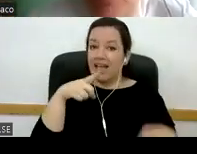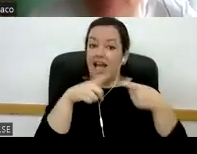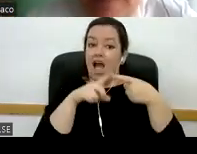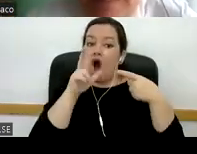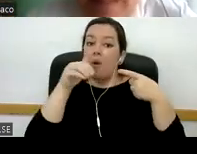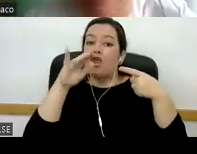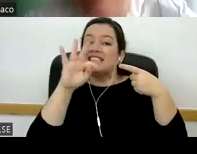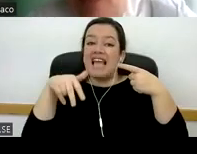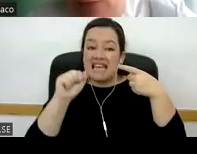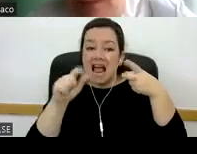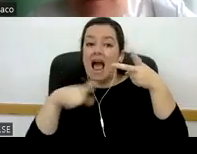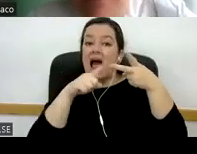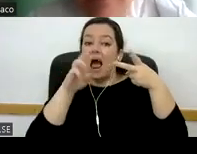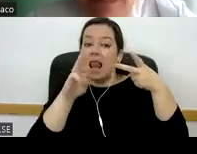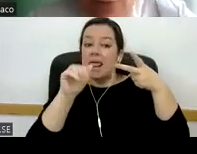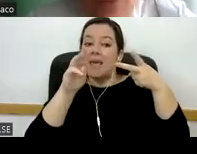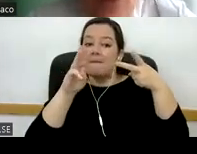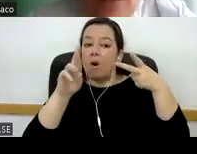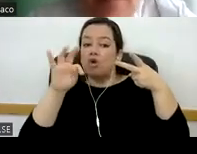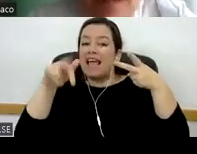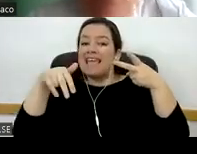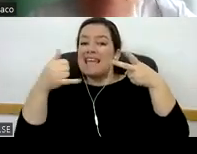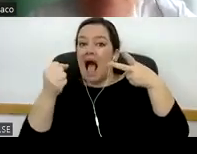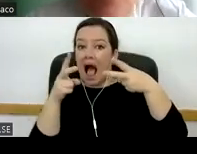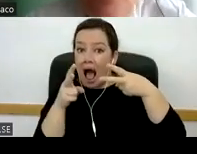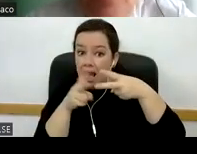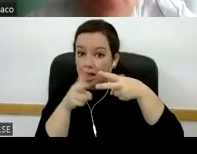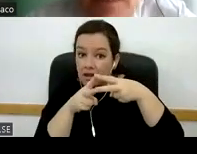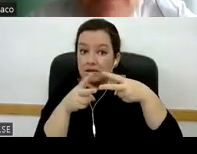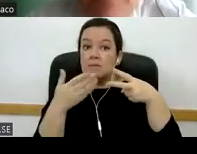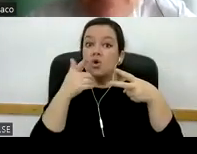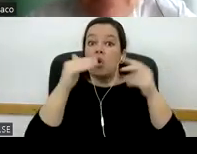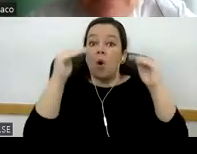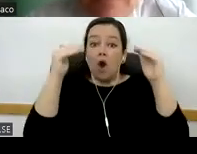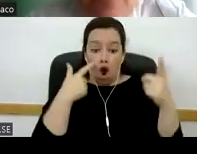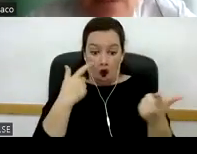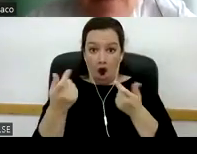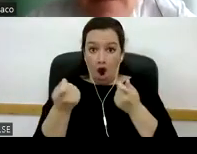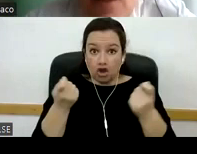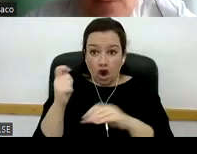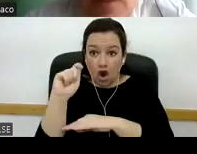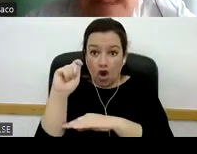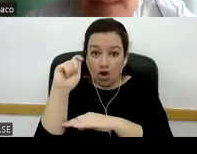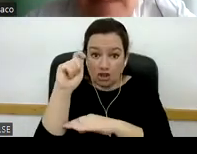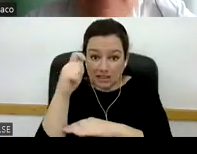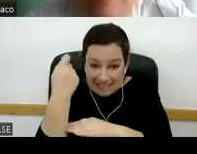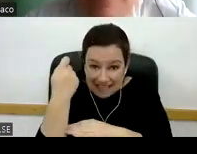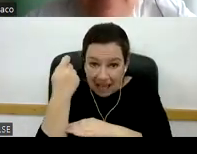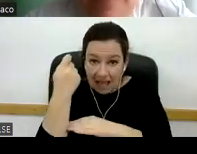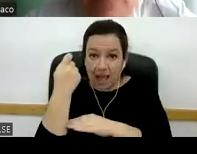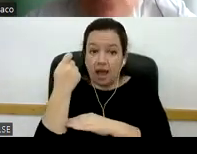la lipoproteína A, entre otros. Vale, pues en el caso de disminuir los niveles elevados de